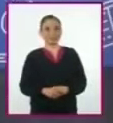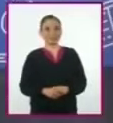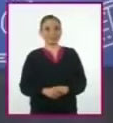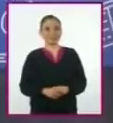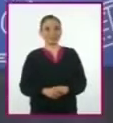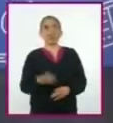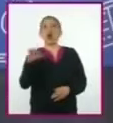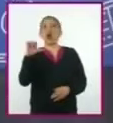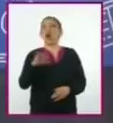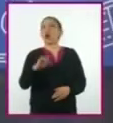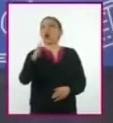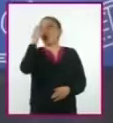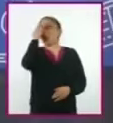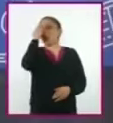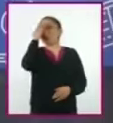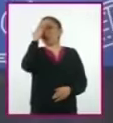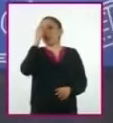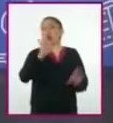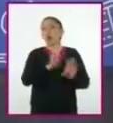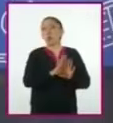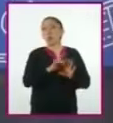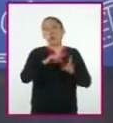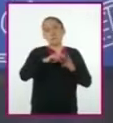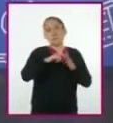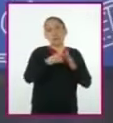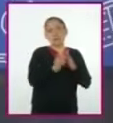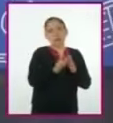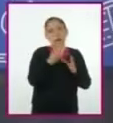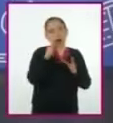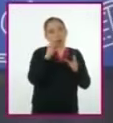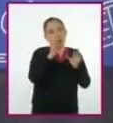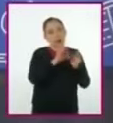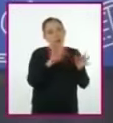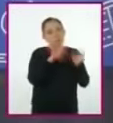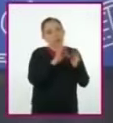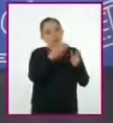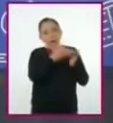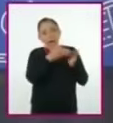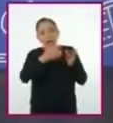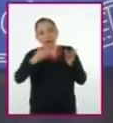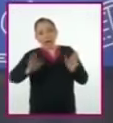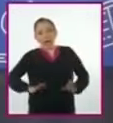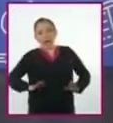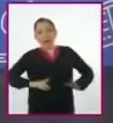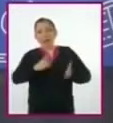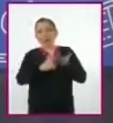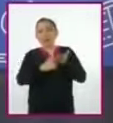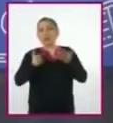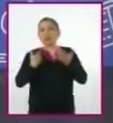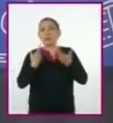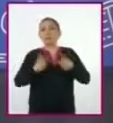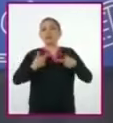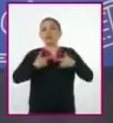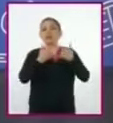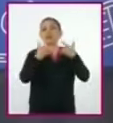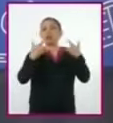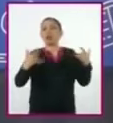Hoy van a conocer los pasos para describir las características de los personajes de la literatura latinoamericana.